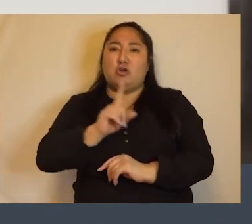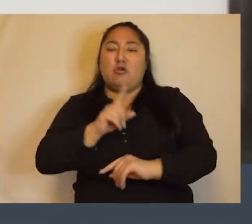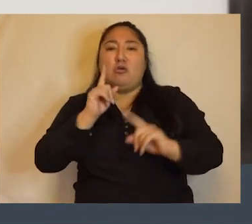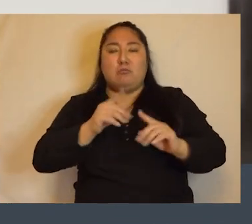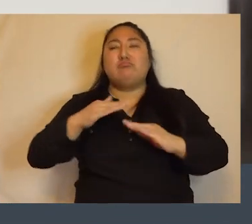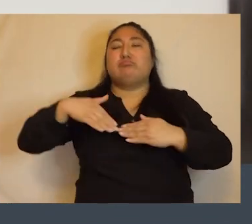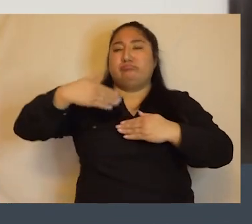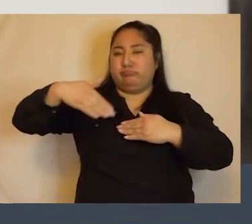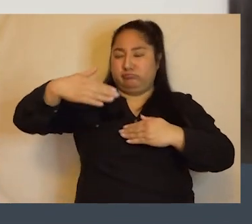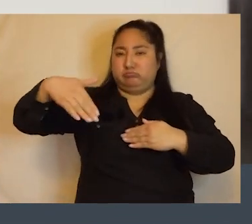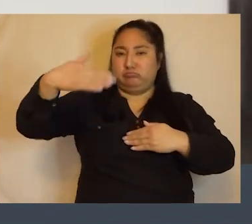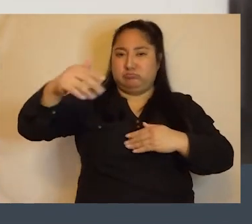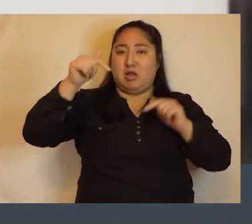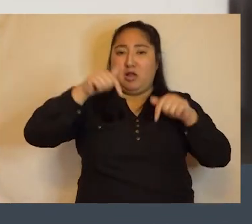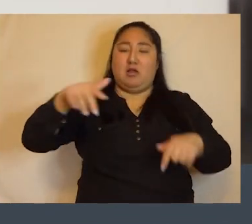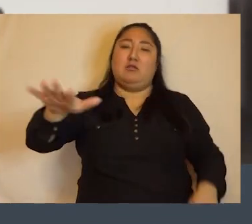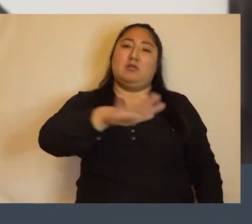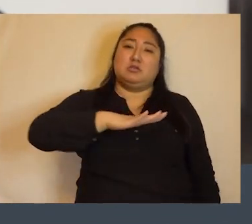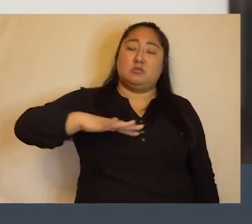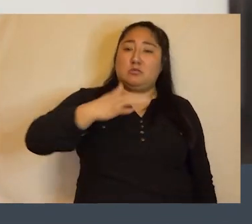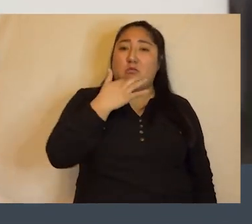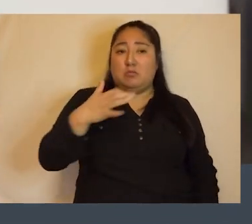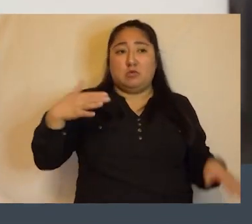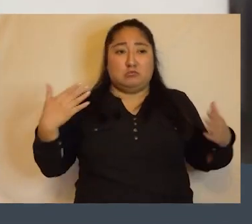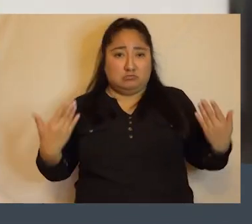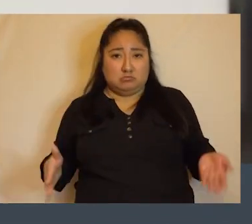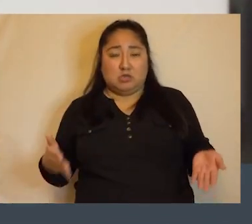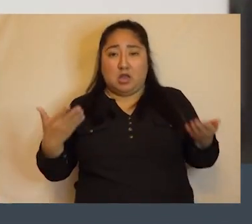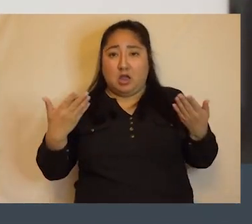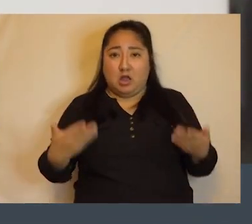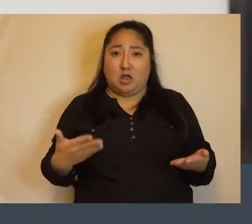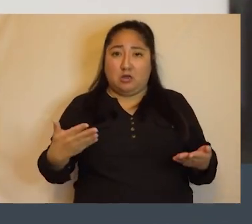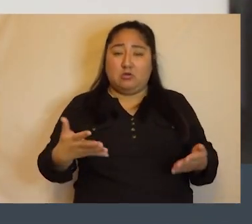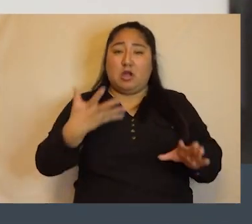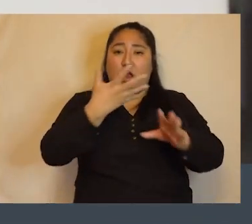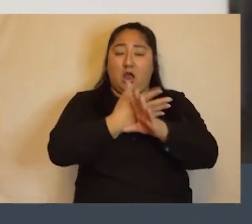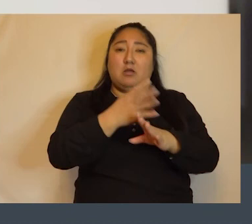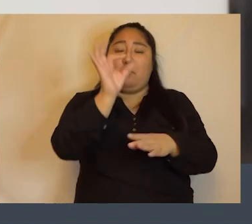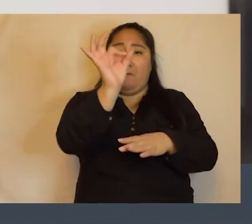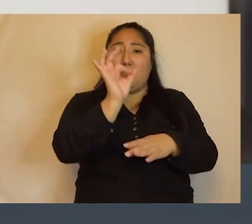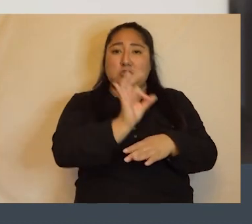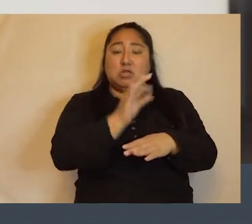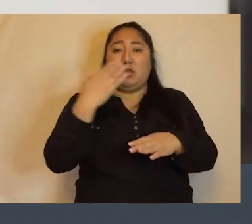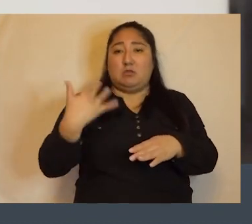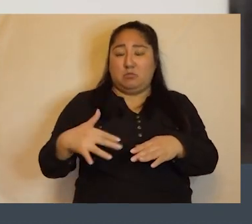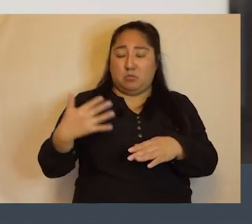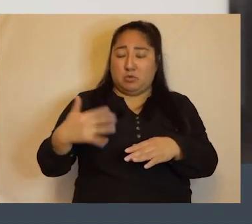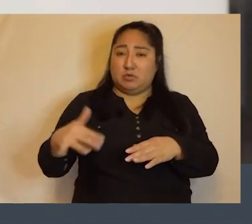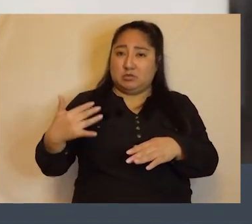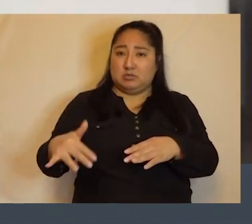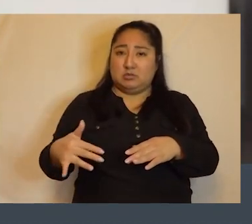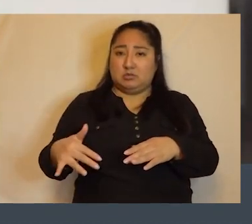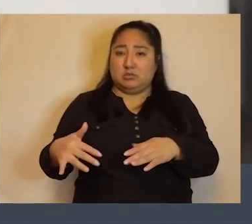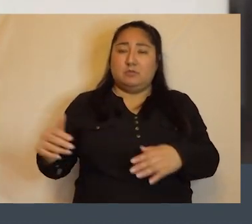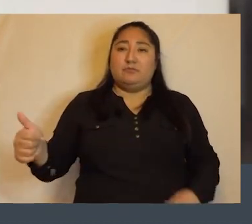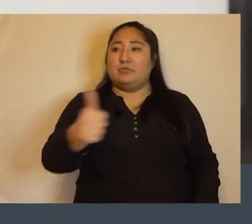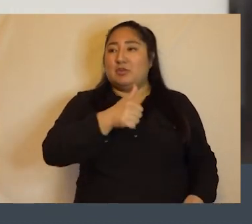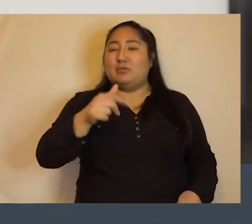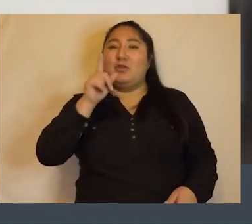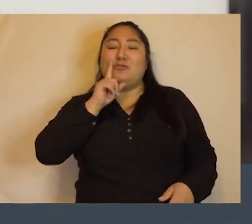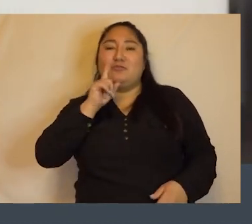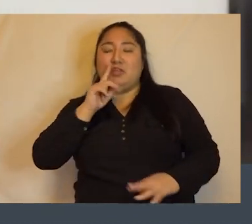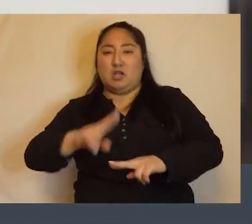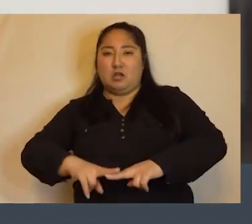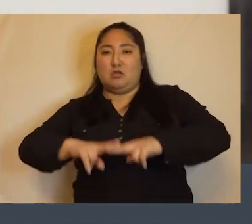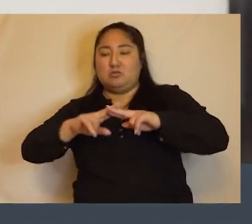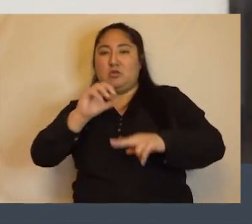una reforma, tiene que ir mucho más allá a esta situación, porque claro, en este momento cubre un porcentaje importante de la sociedad y los que en el